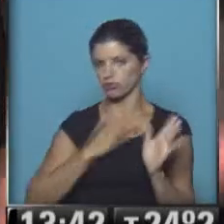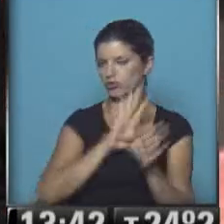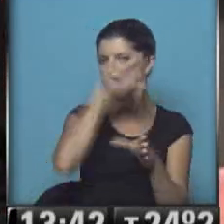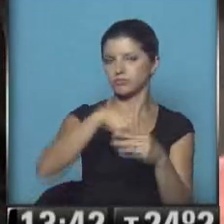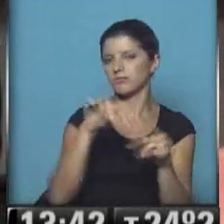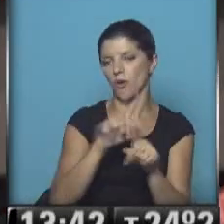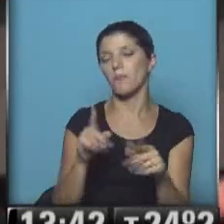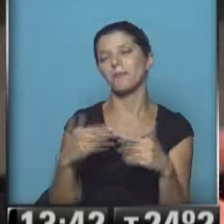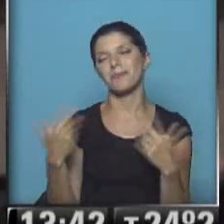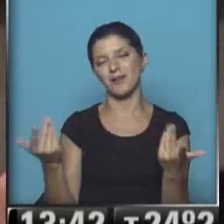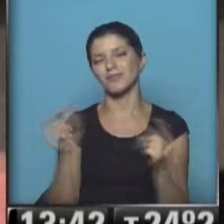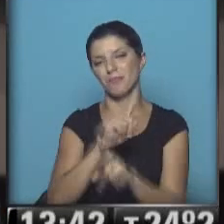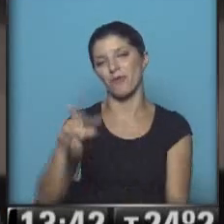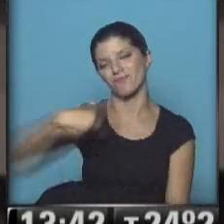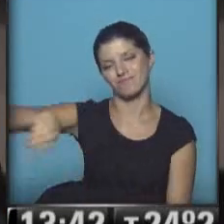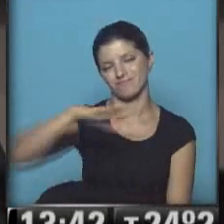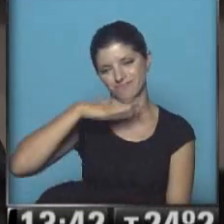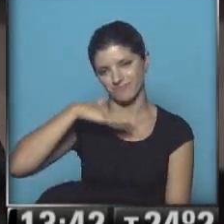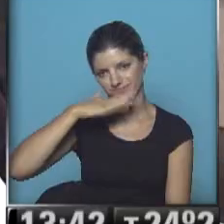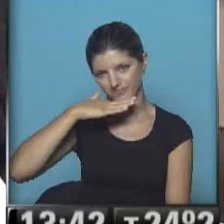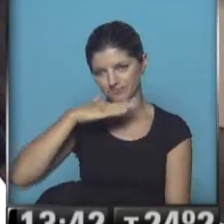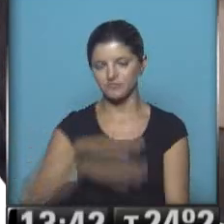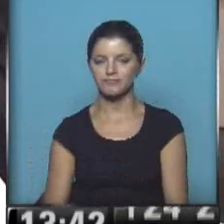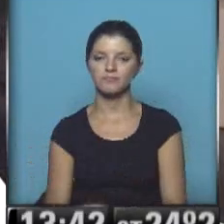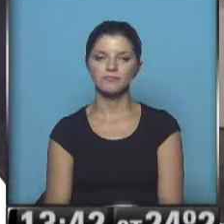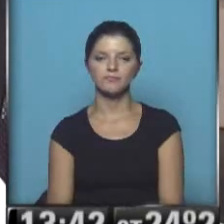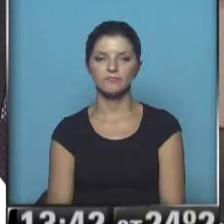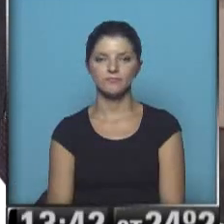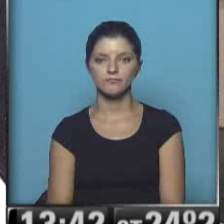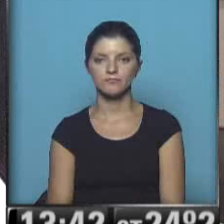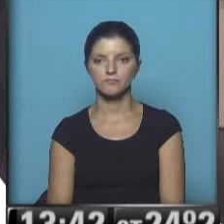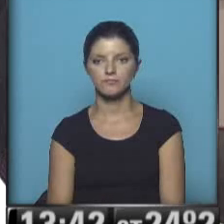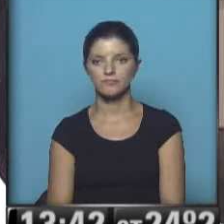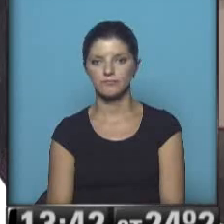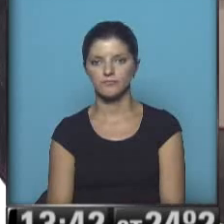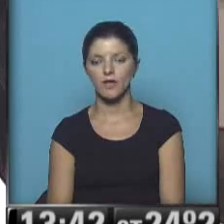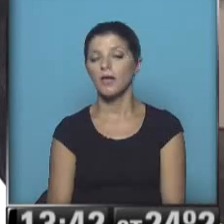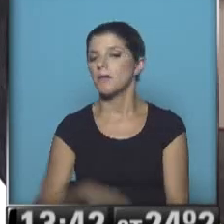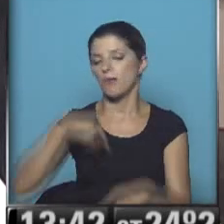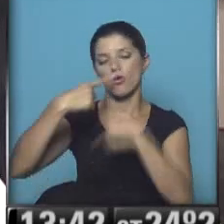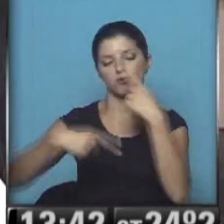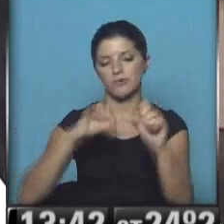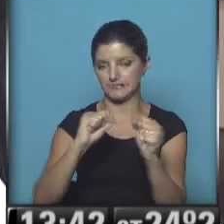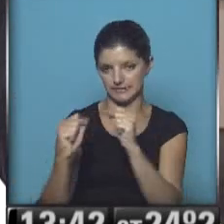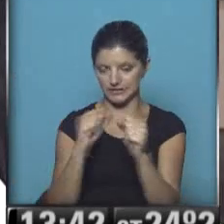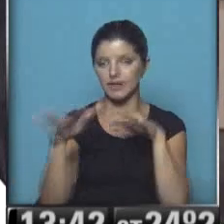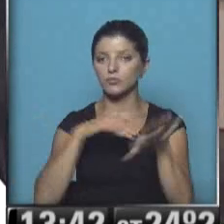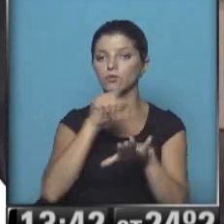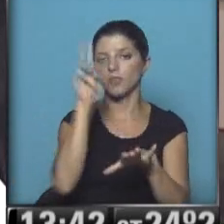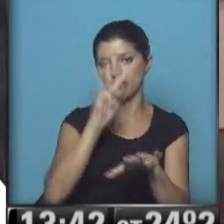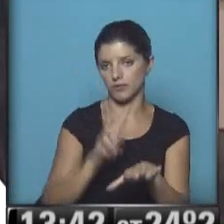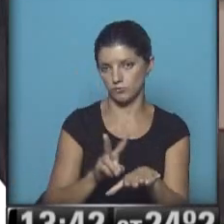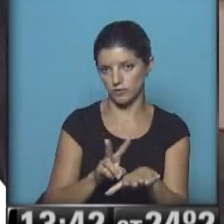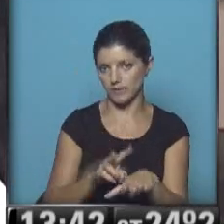intervenimos bueno tampoco somos ingenuos tal cual eh va situ va a seguir tensa seguramente la situación en Venezuela lo lo